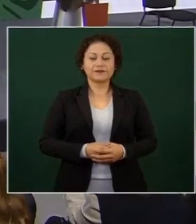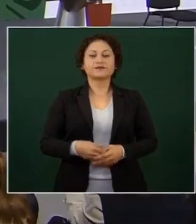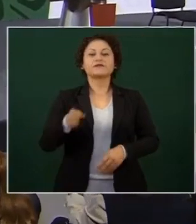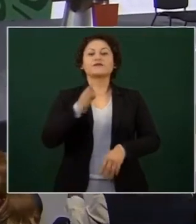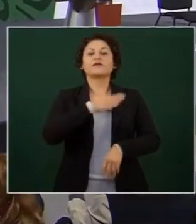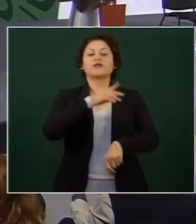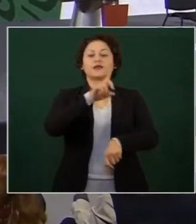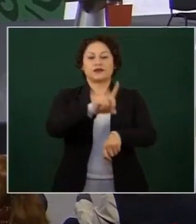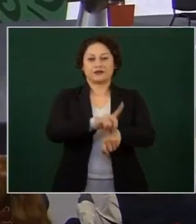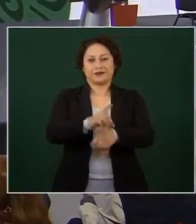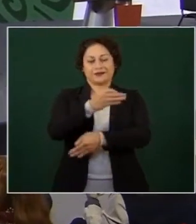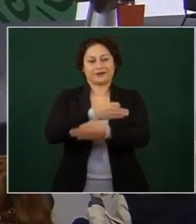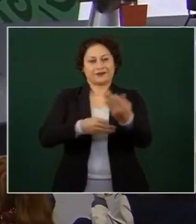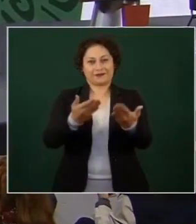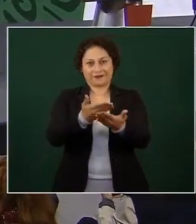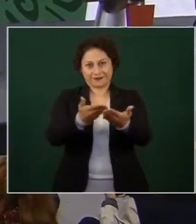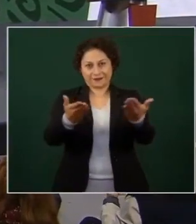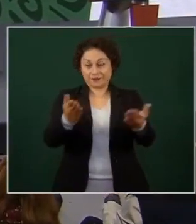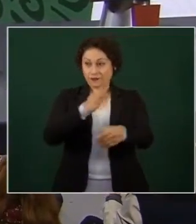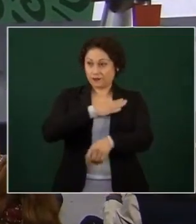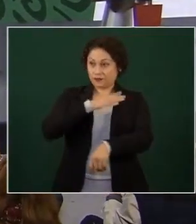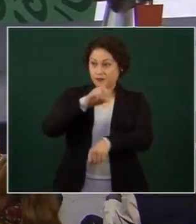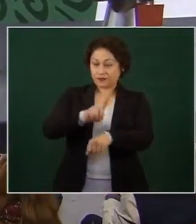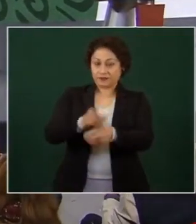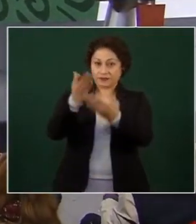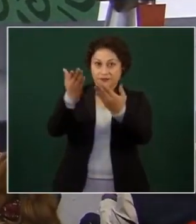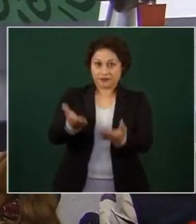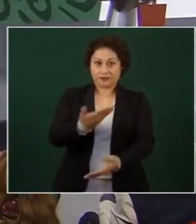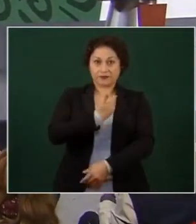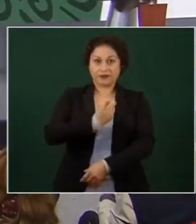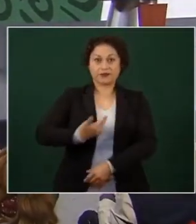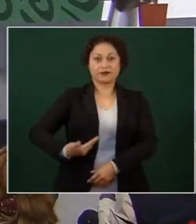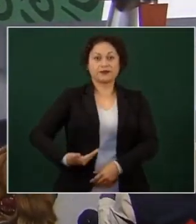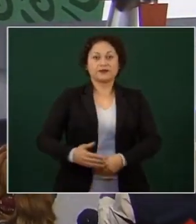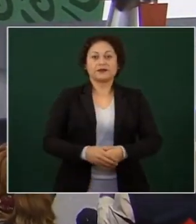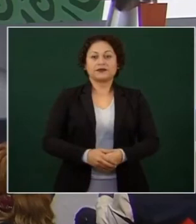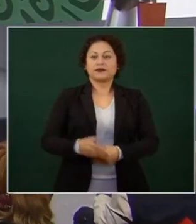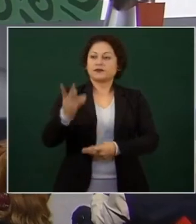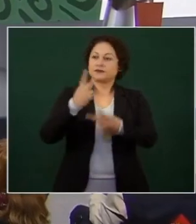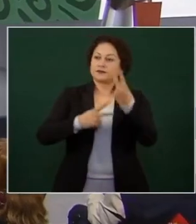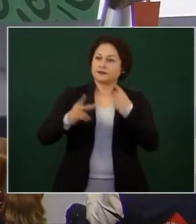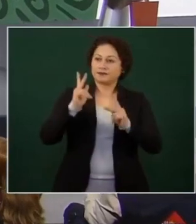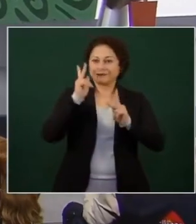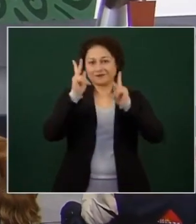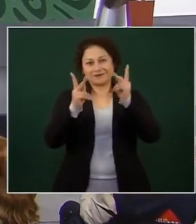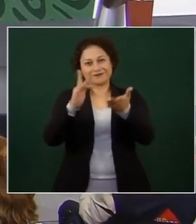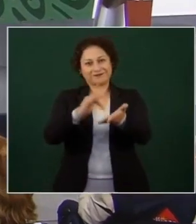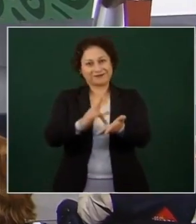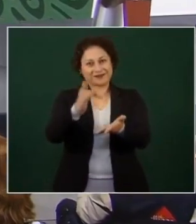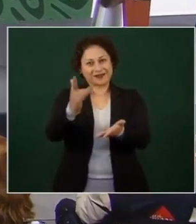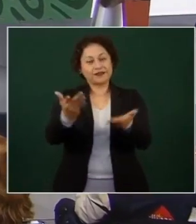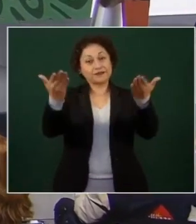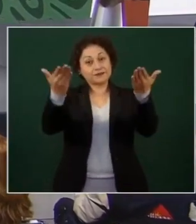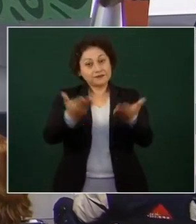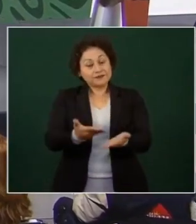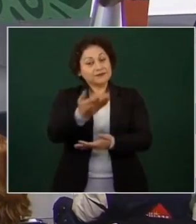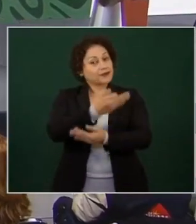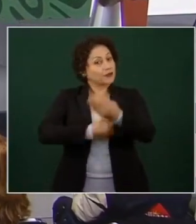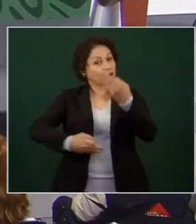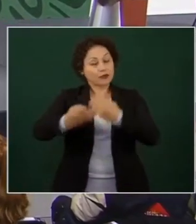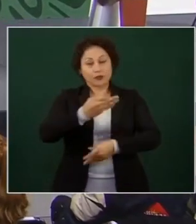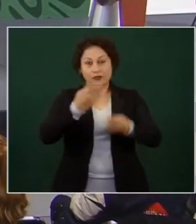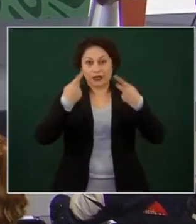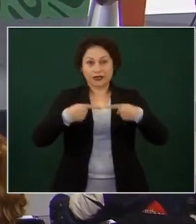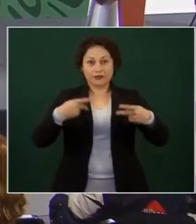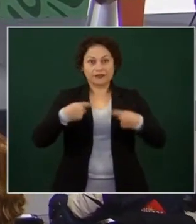Buenos días a todos y a todas. Buenos días, presidente. Muchas gracias por su visita. Bienvenidos a todas y a todos. Esta que es la Casa